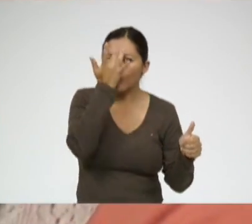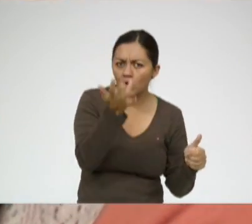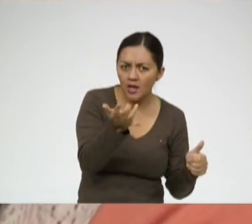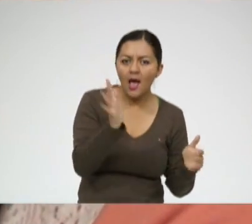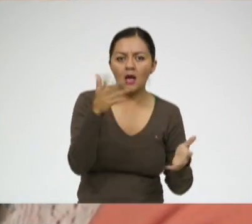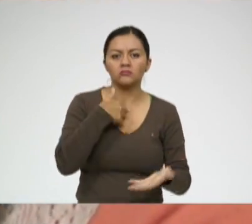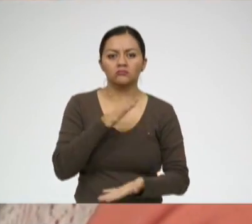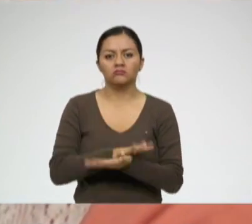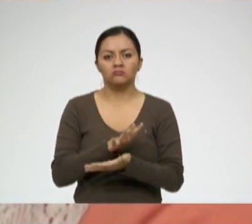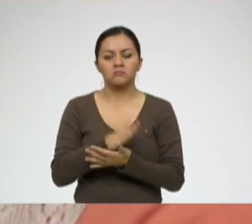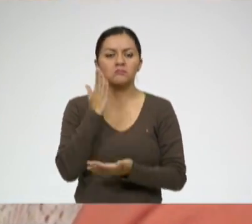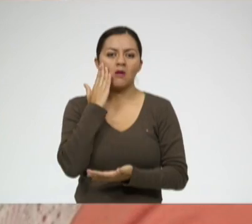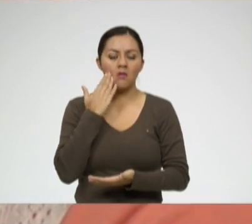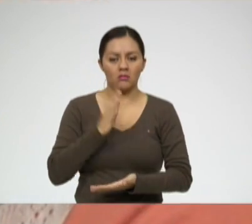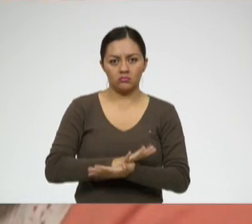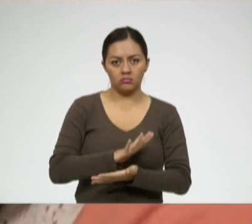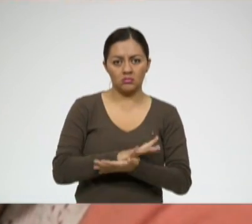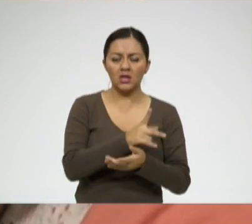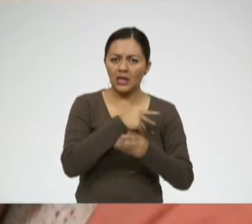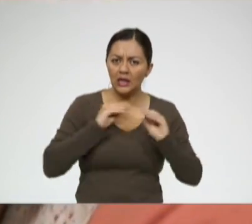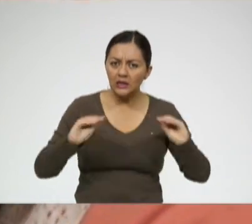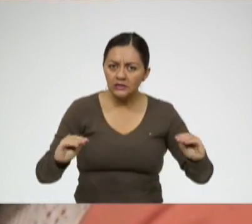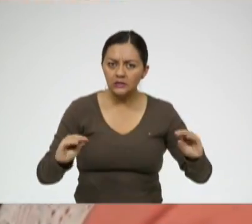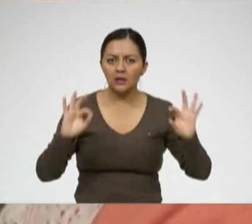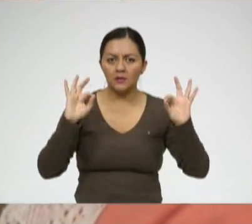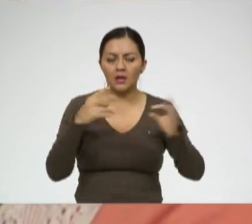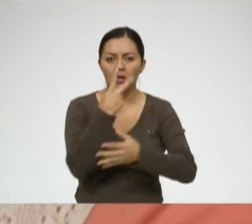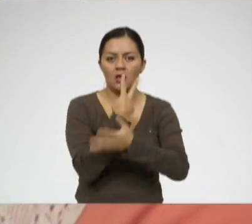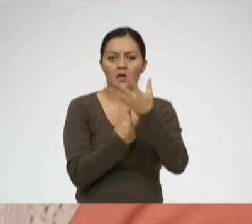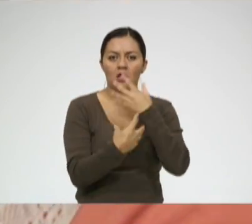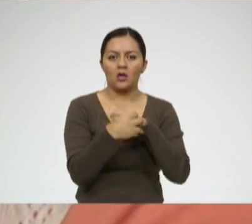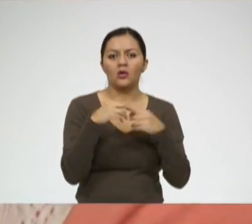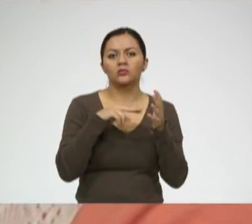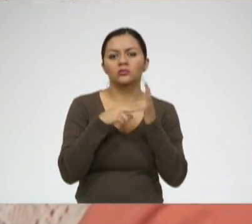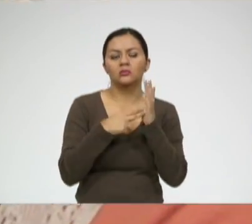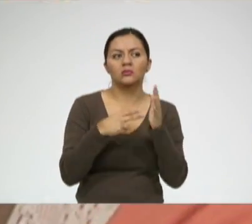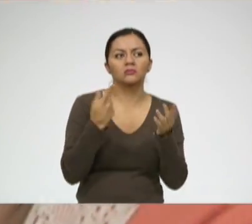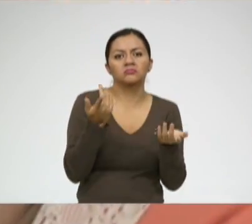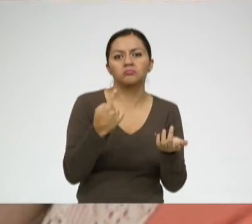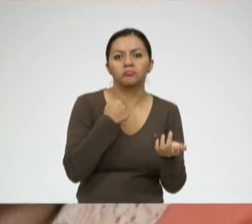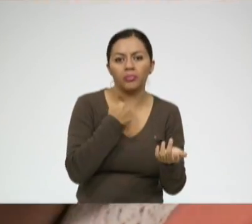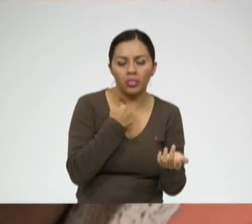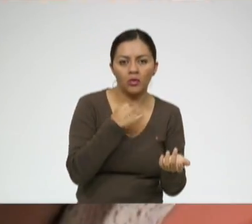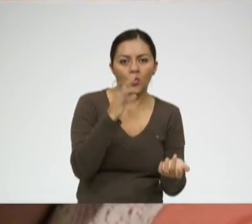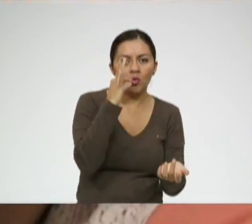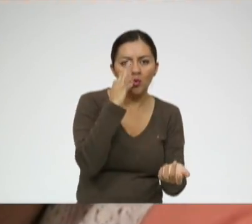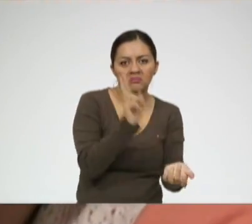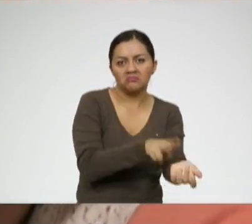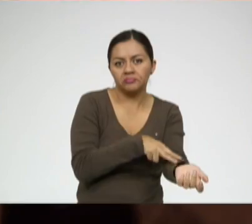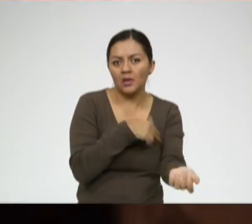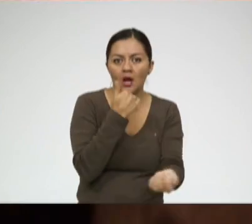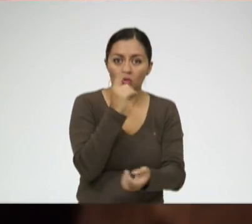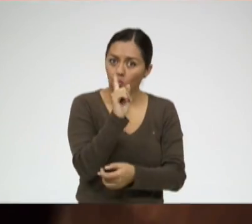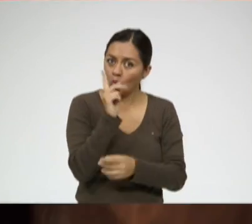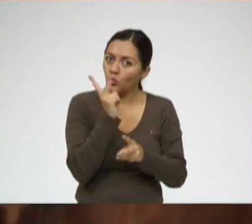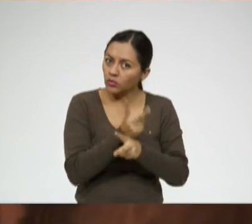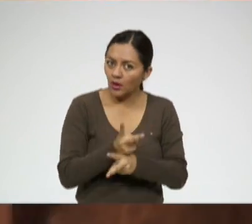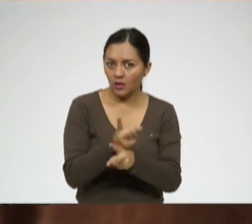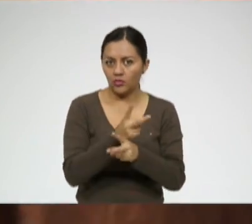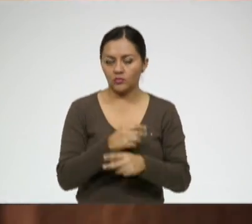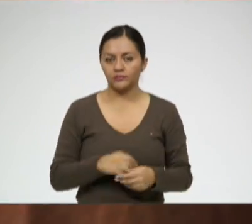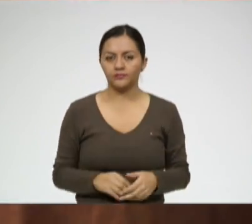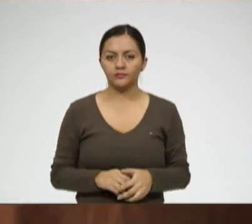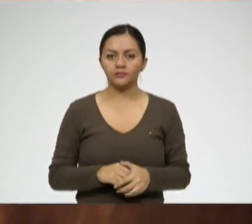estar tranquilo y usted sepa que su hijo no va a caer en tal vicio, no va a hacer tales cosas.